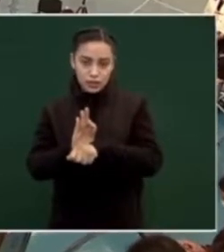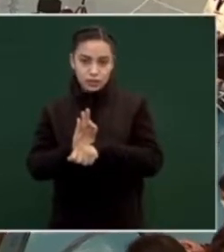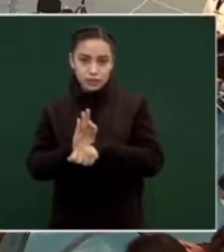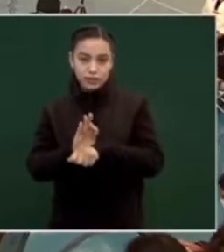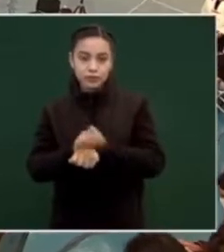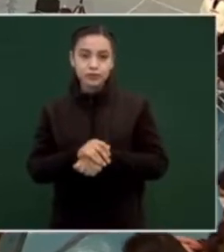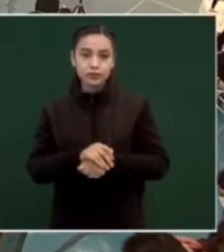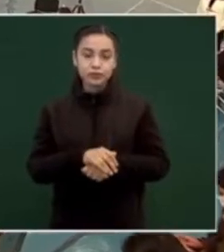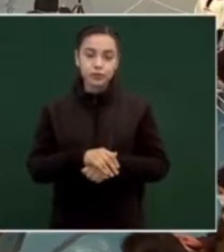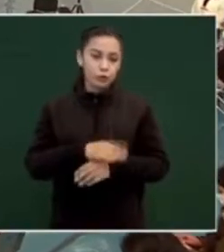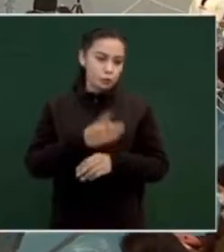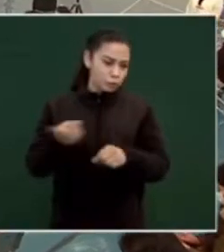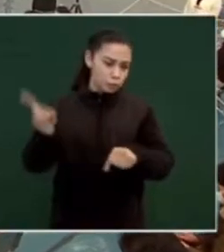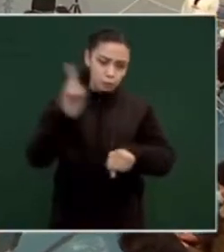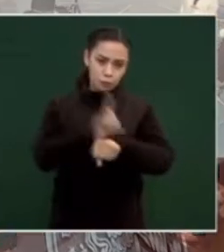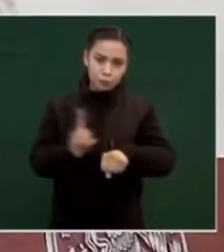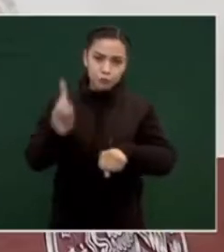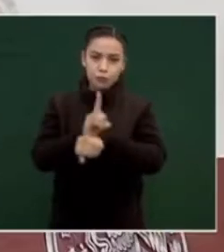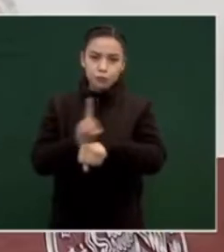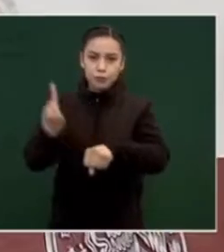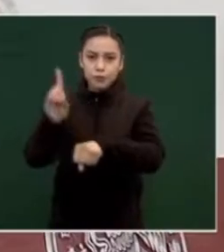todos los días